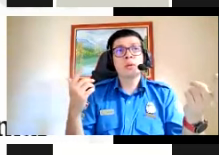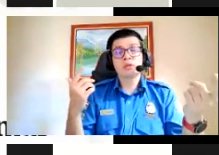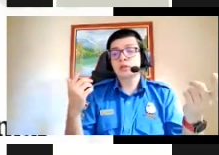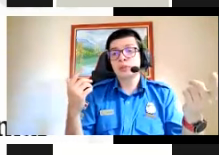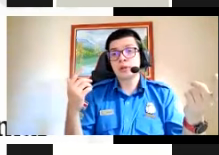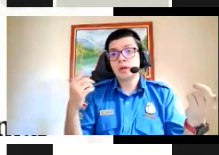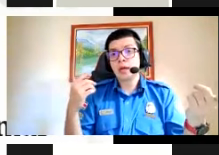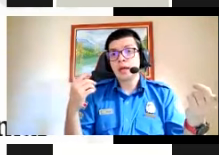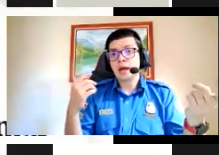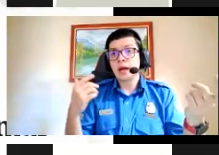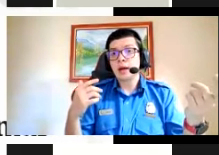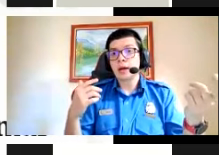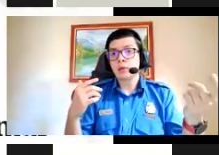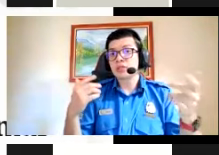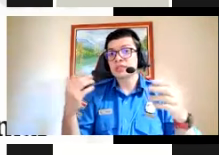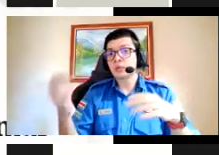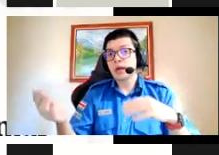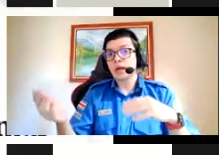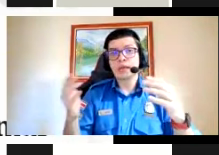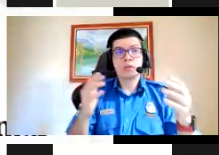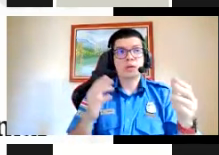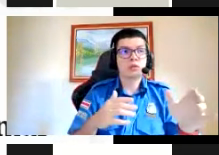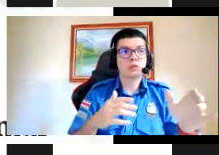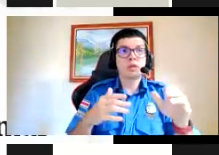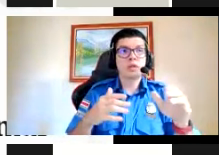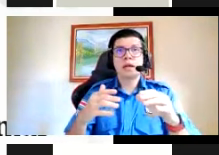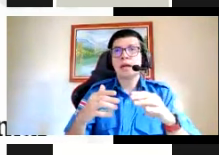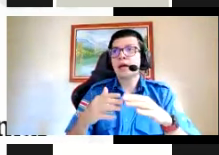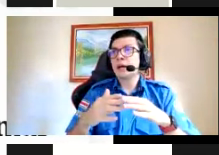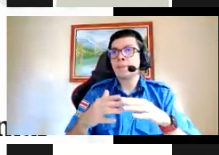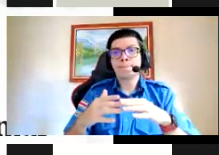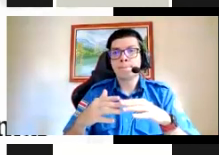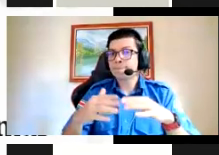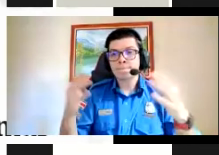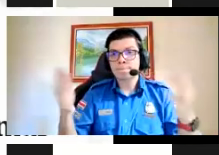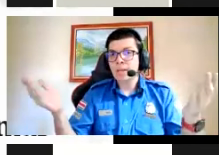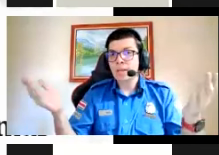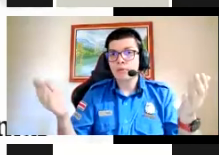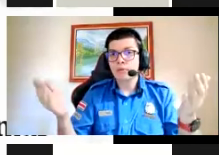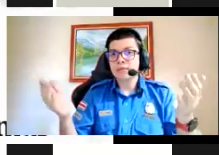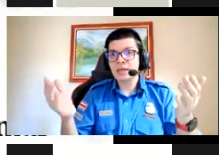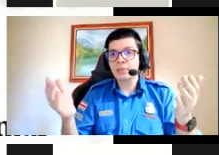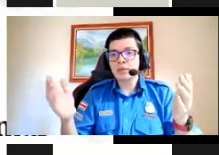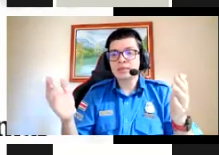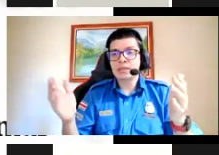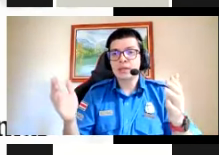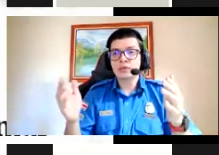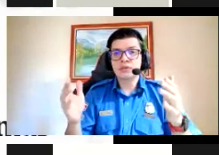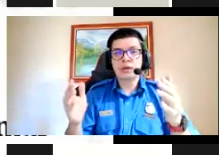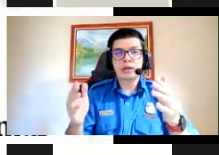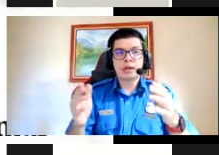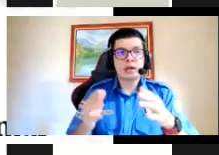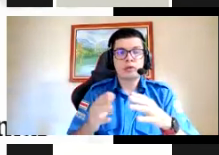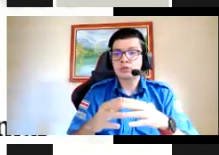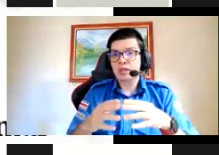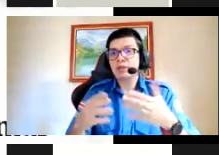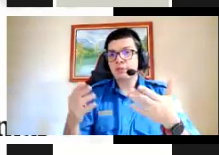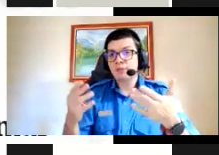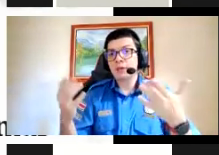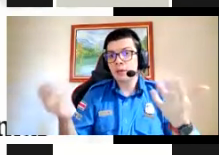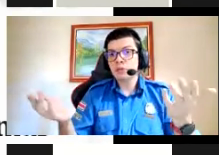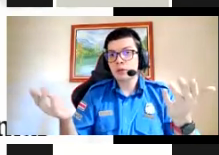¿Cuándo hemos ido, perdón, a un restaurante, a una soda, a donde sea? Puede ser inclusive a un